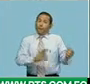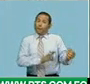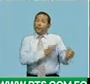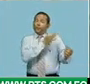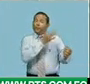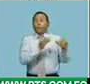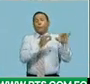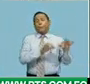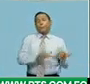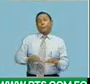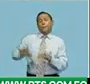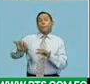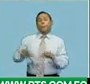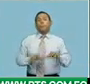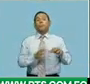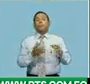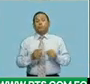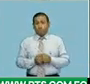de la ciudad.